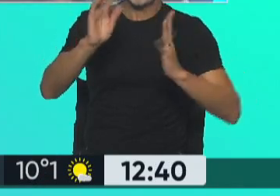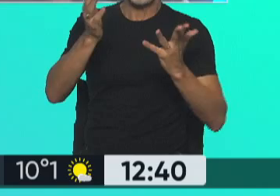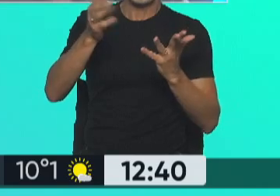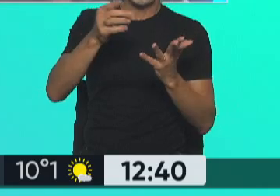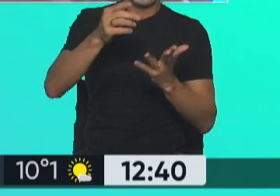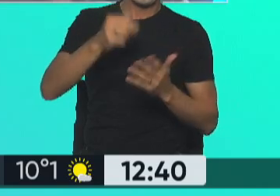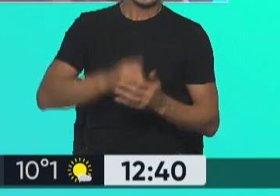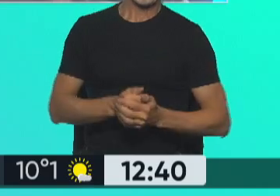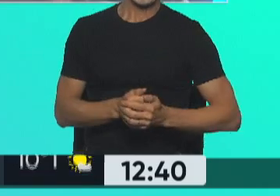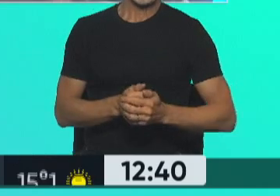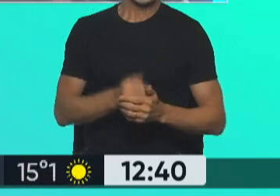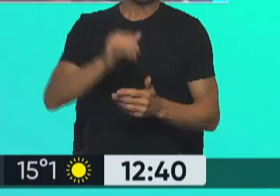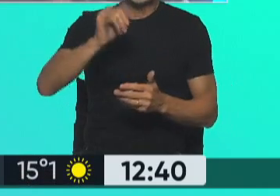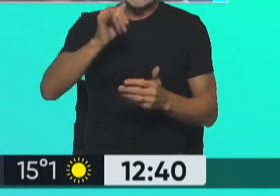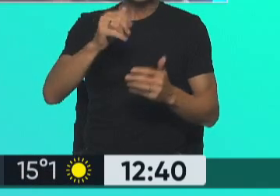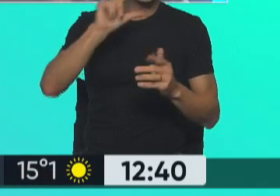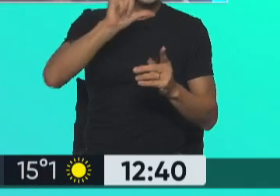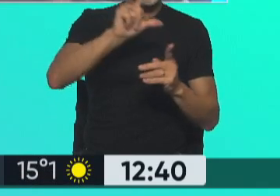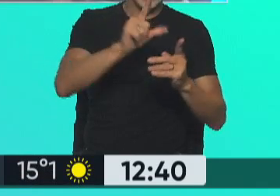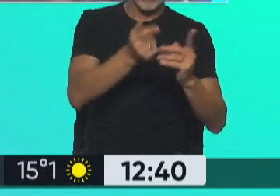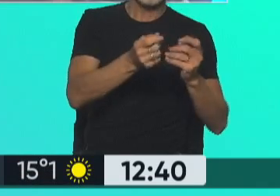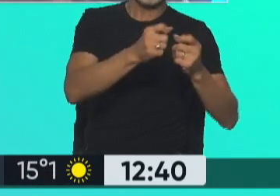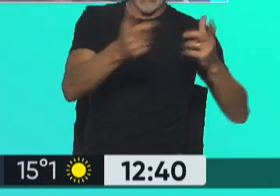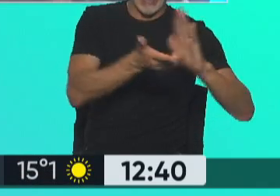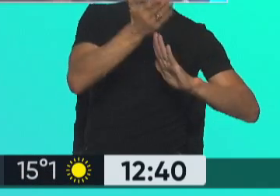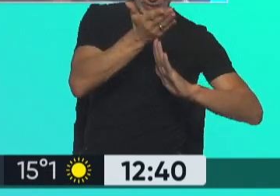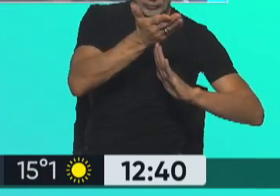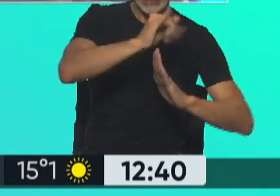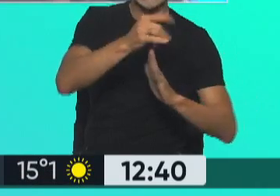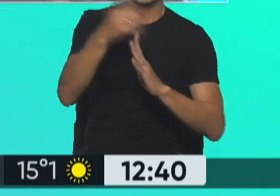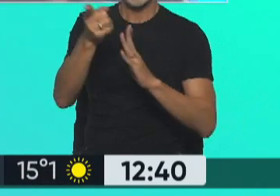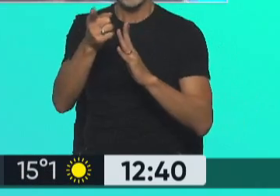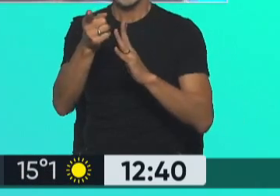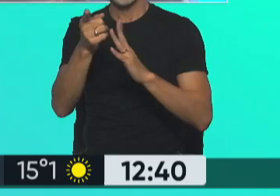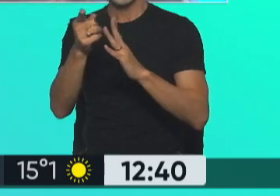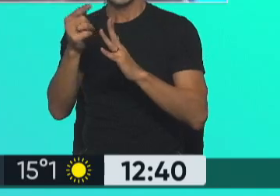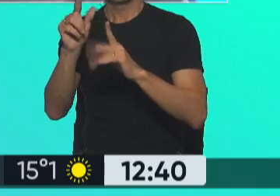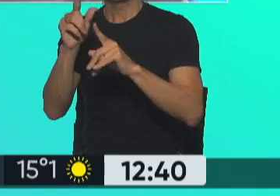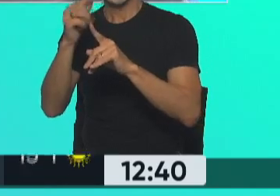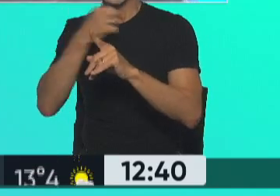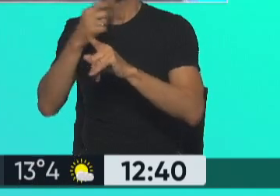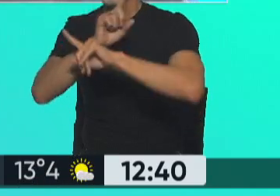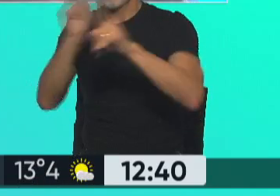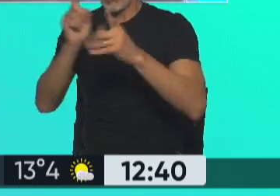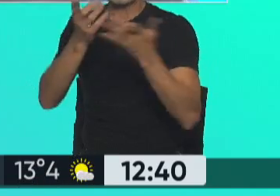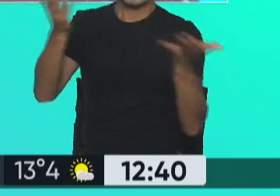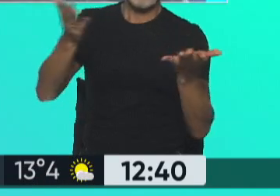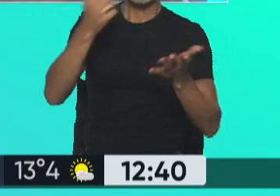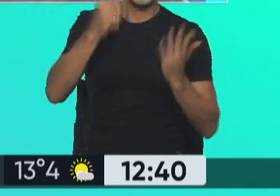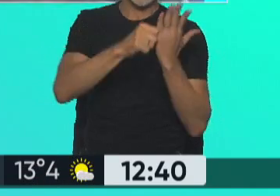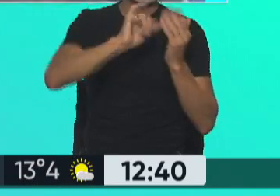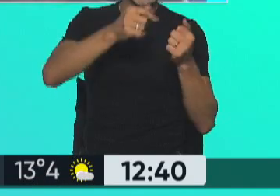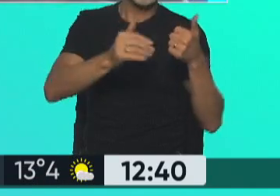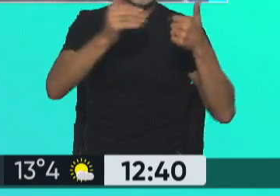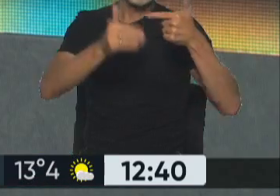aumento importante en julio no así en agosto salvo carne que viene una una línea creciente ya desde el